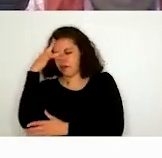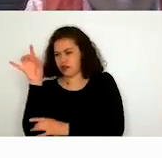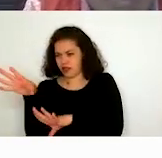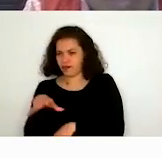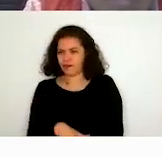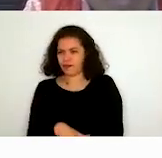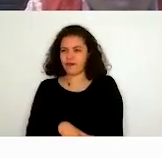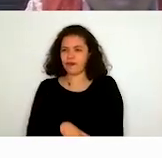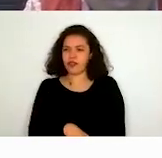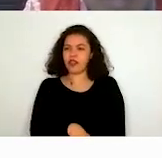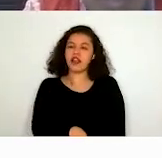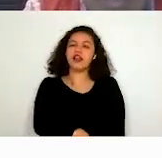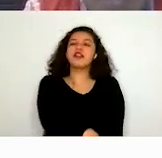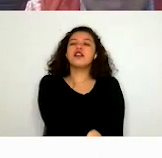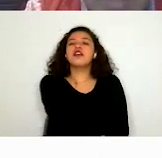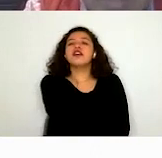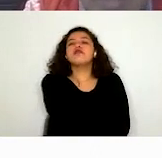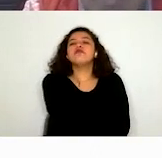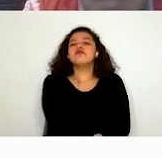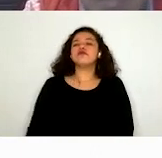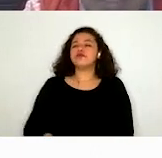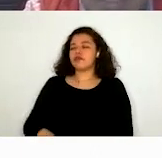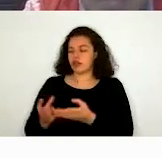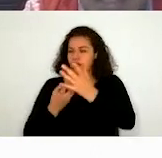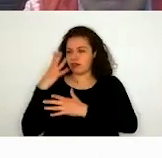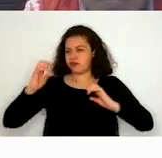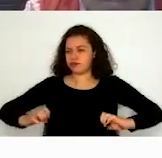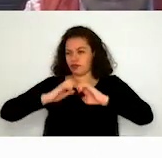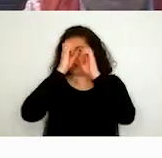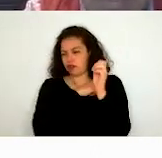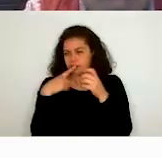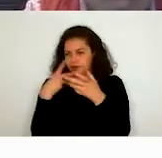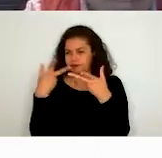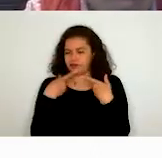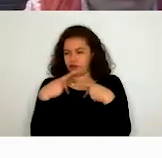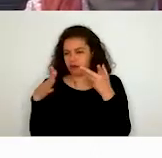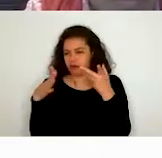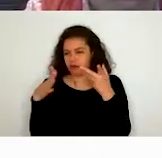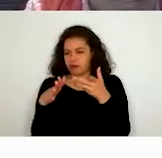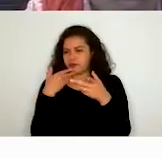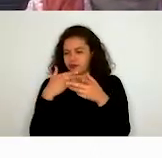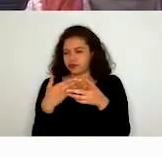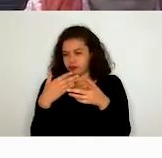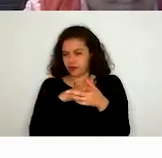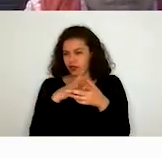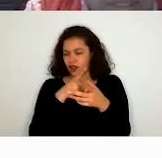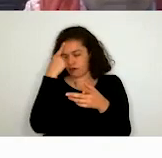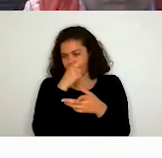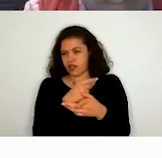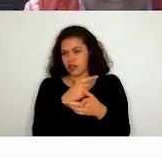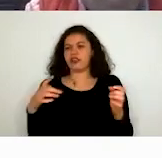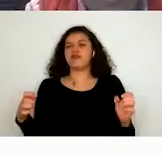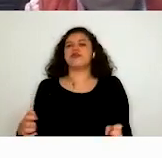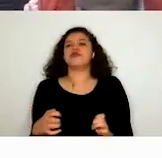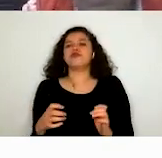La habilitación de salidas de emergencia deberá realizarse por personal calificado y no deberá significar un debilitamiento de la estructura donde